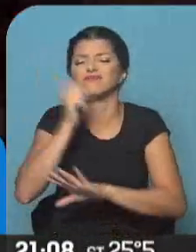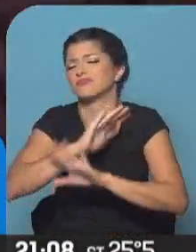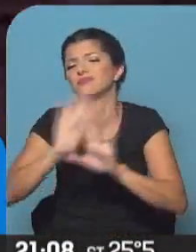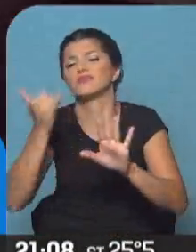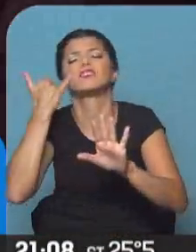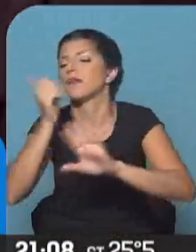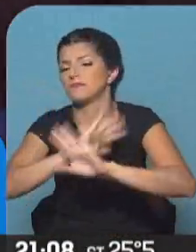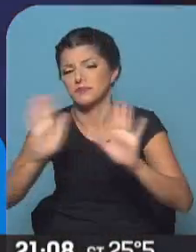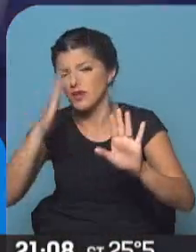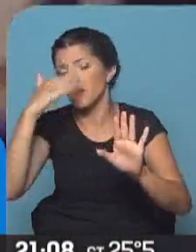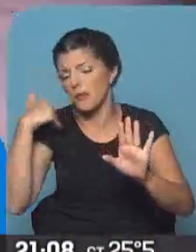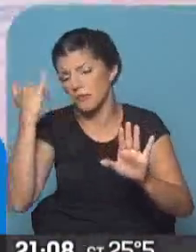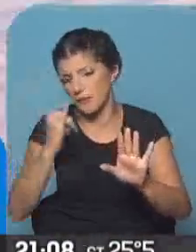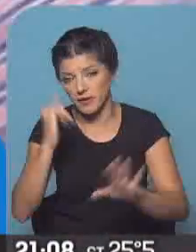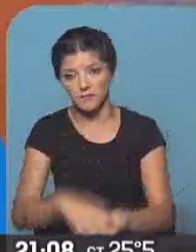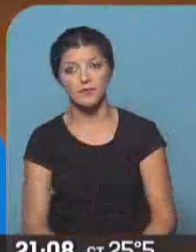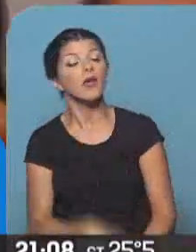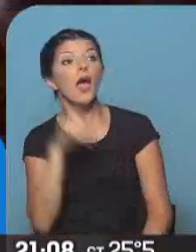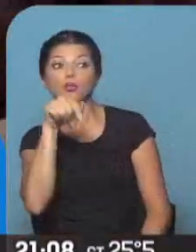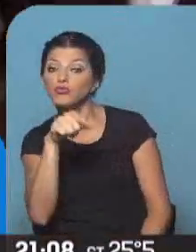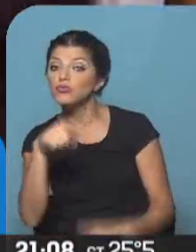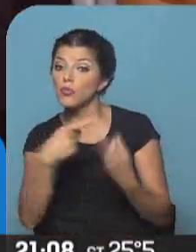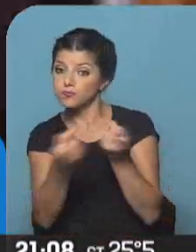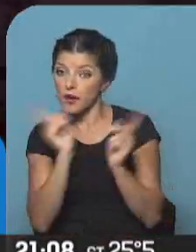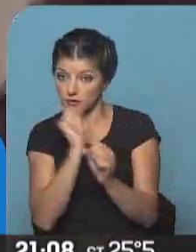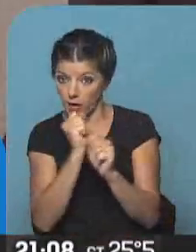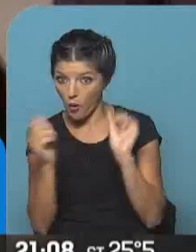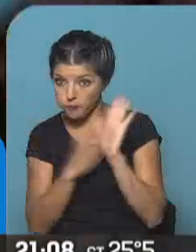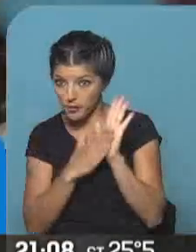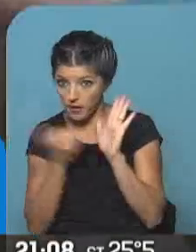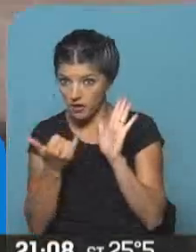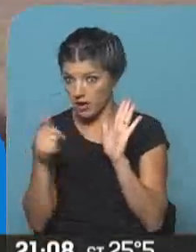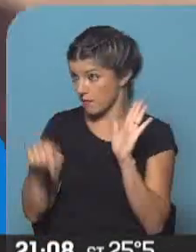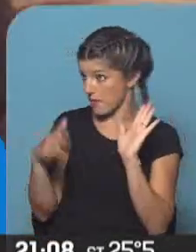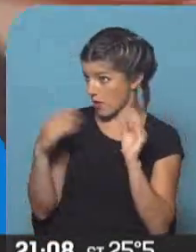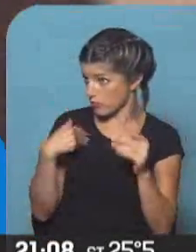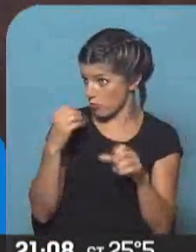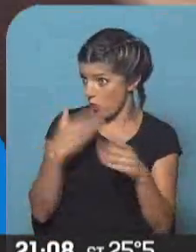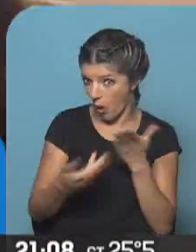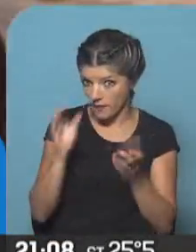Doctor, ¿y cómo es que desaparecieron tantas pruebas de su despacho? ¿Cómo lo puede explicar? En mi despacho no desapareció nada.